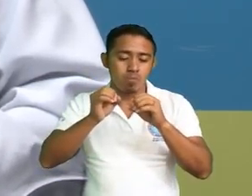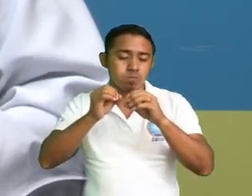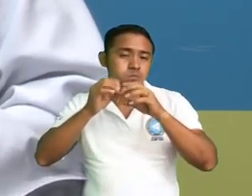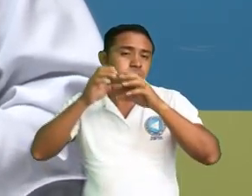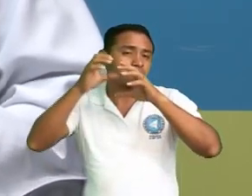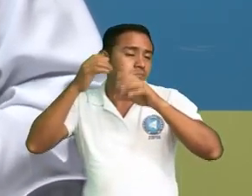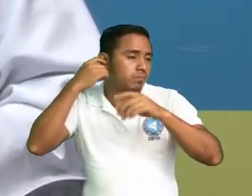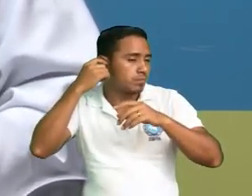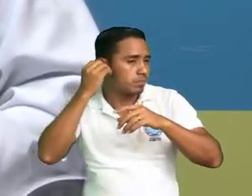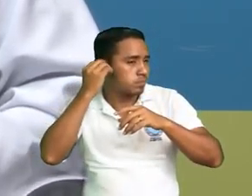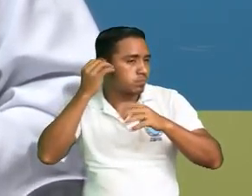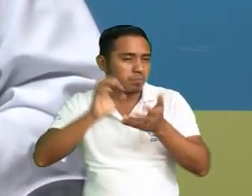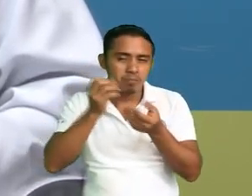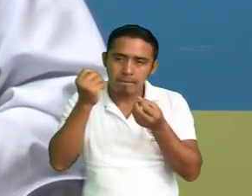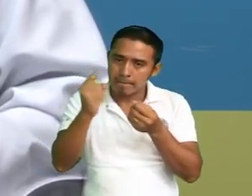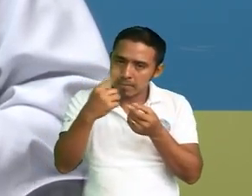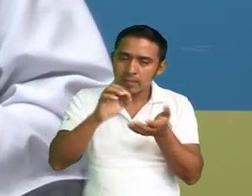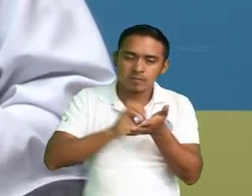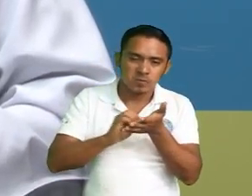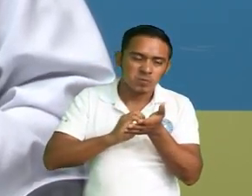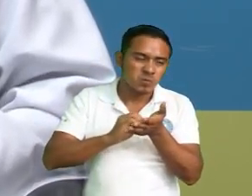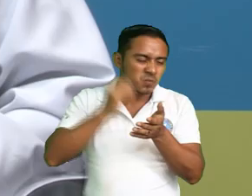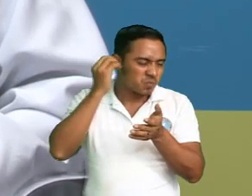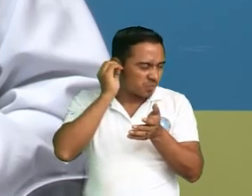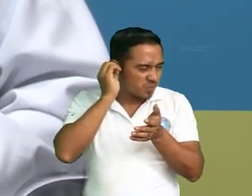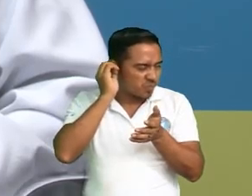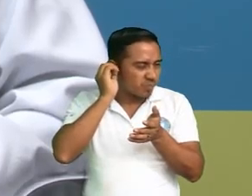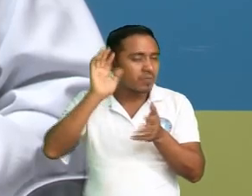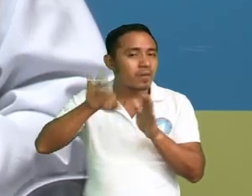¿verdad? Primero comezón. Luego